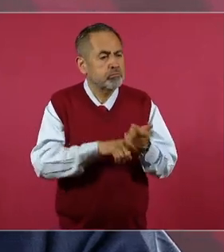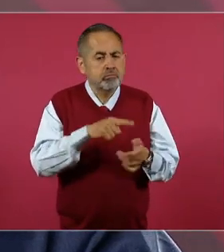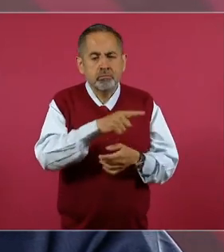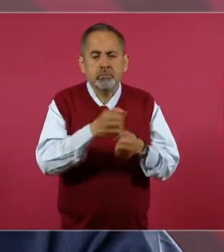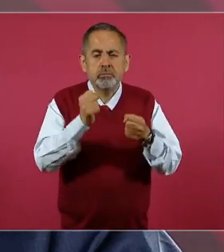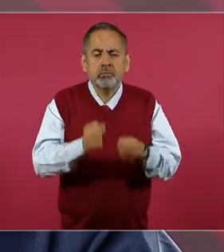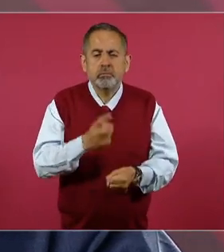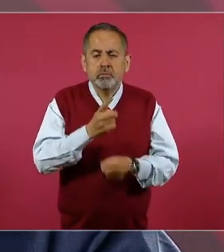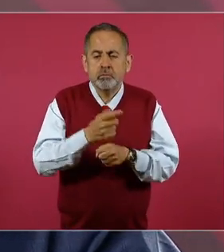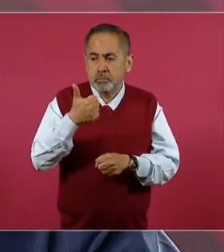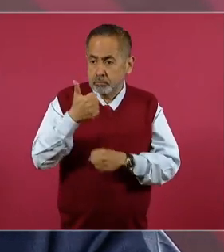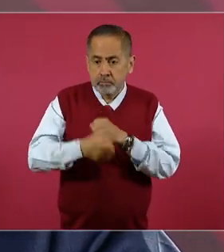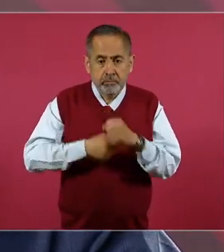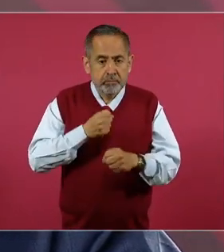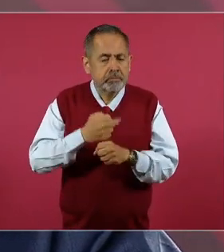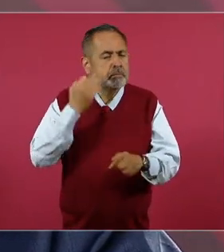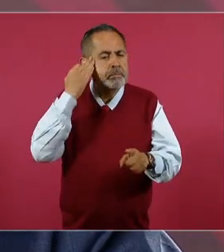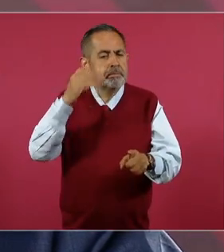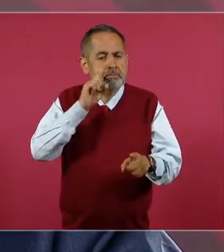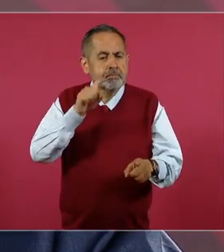6 años.